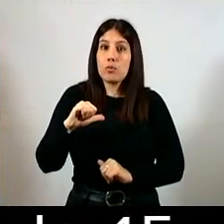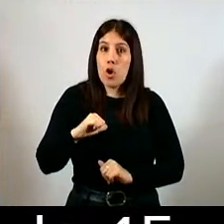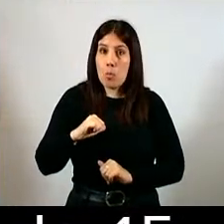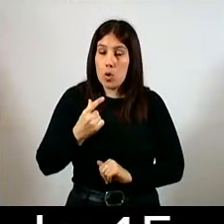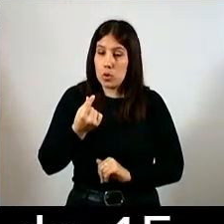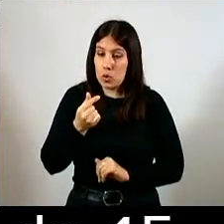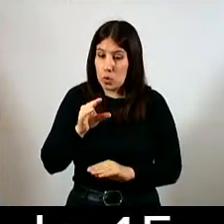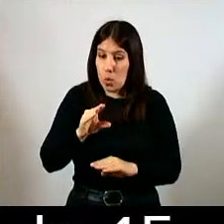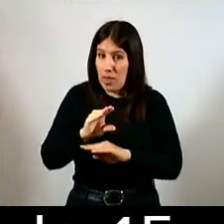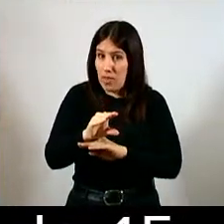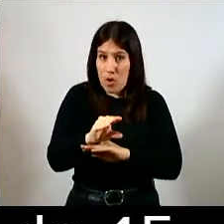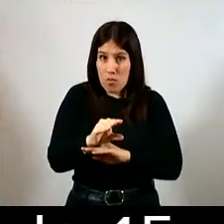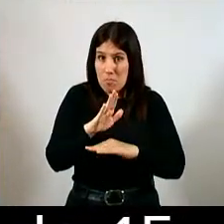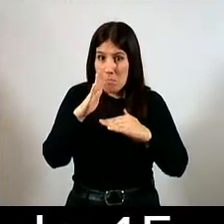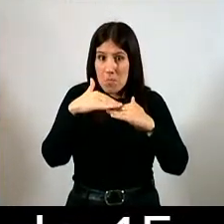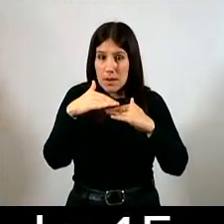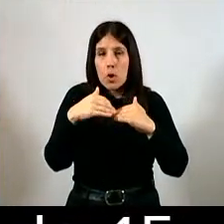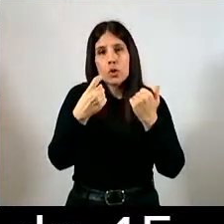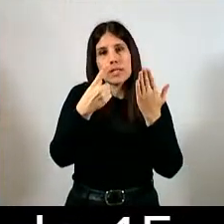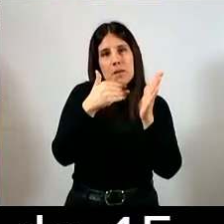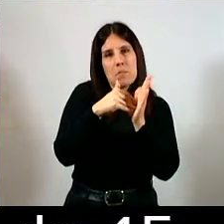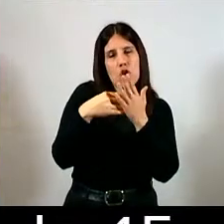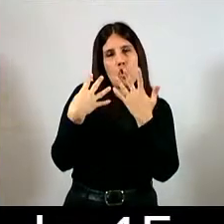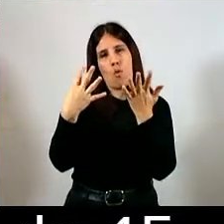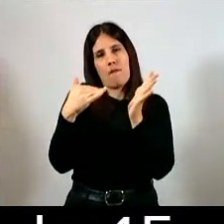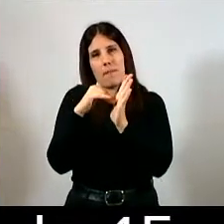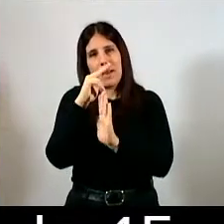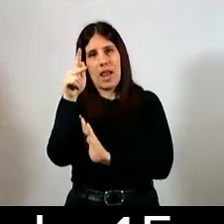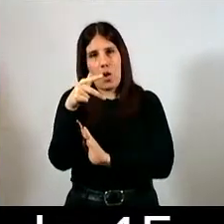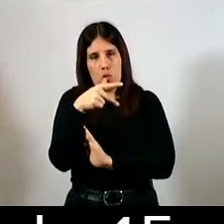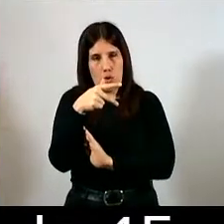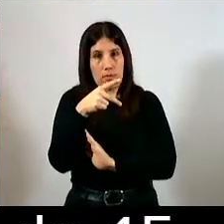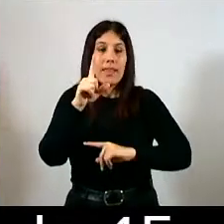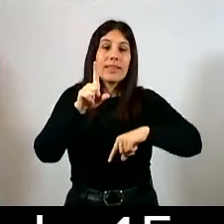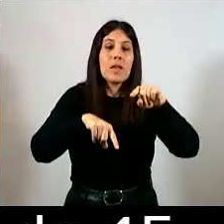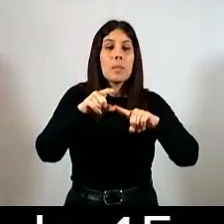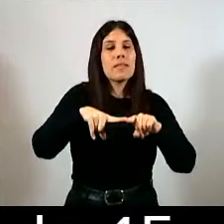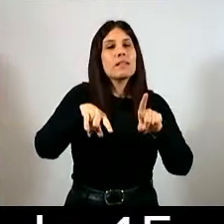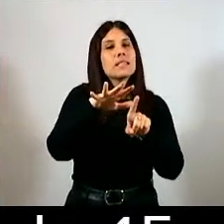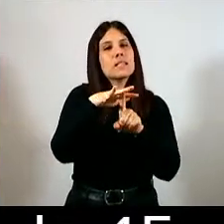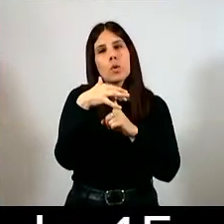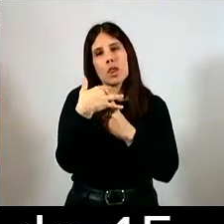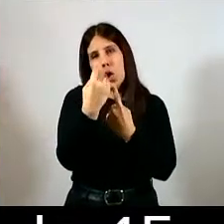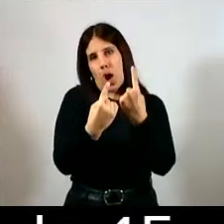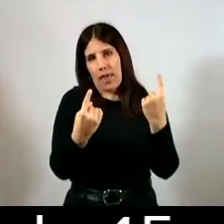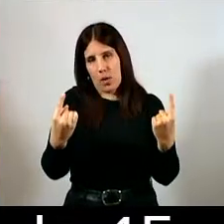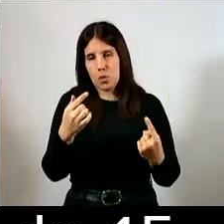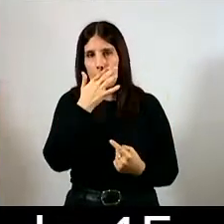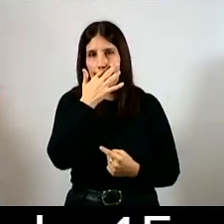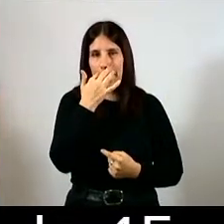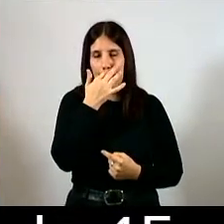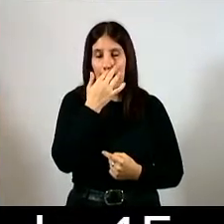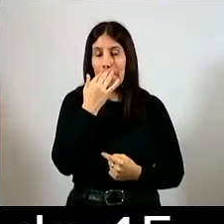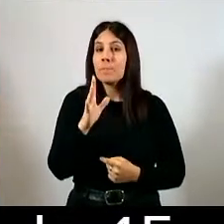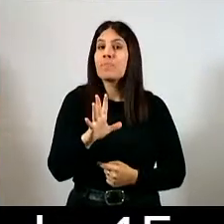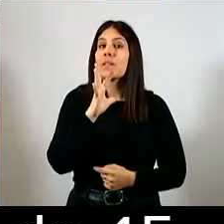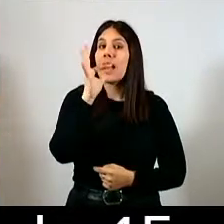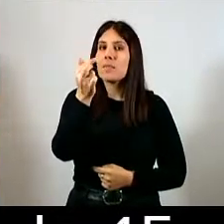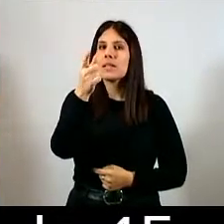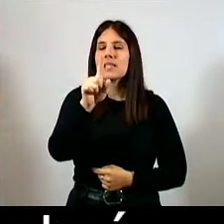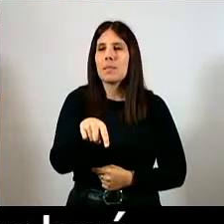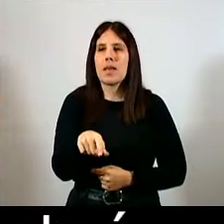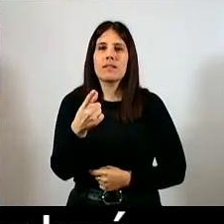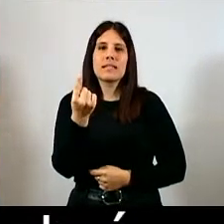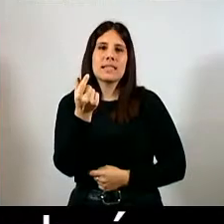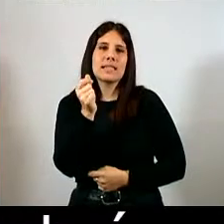los 6.000 y 9.000 euros, dependiendo de las circunstancias del beneficiario. Habrá además una tarifa cero